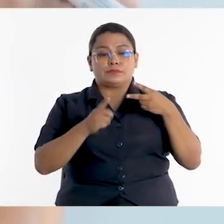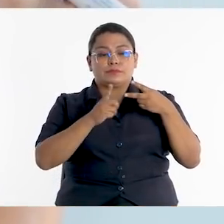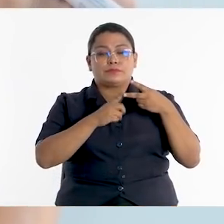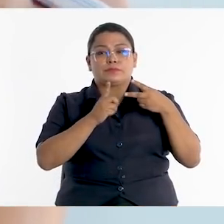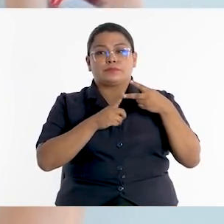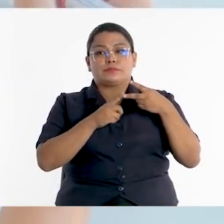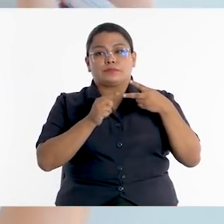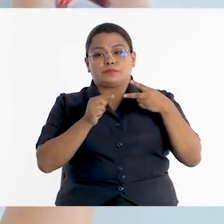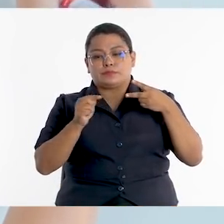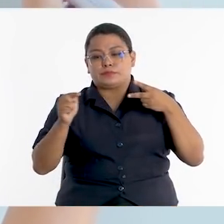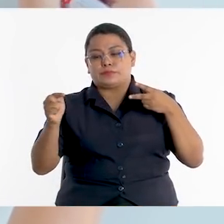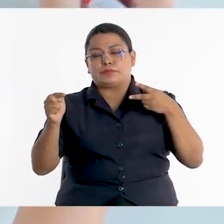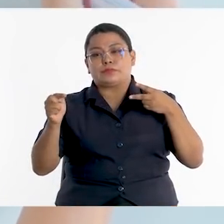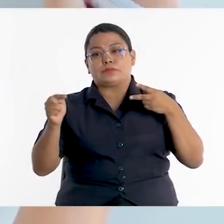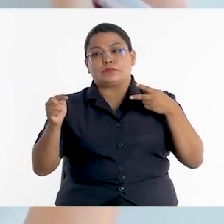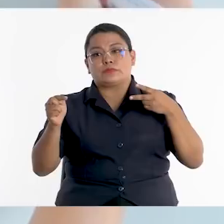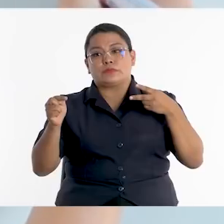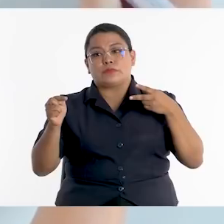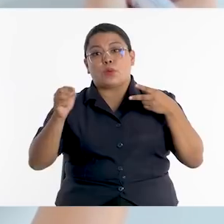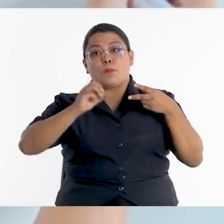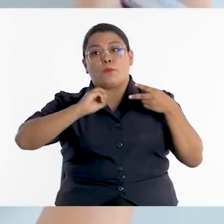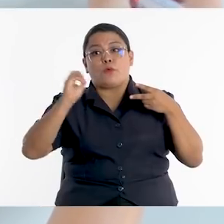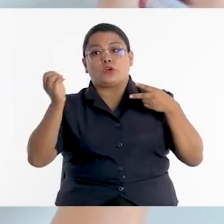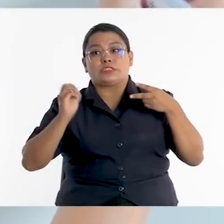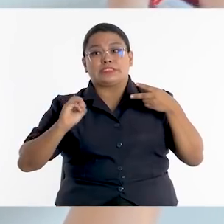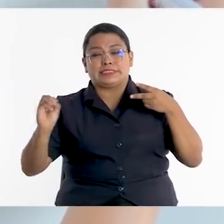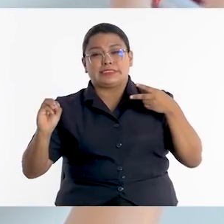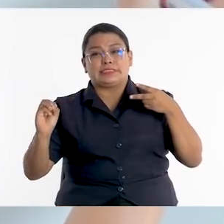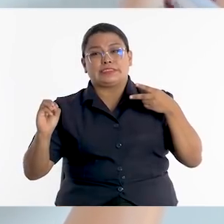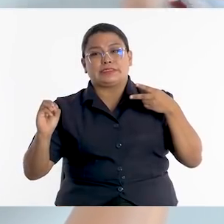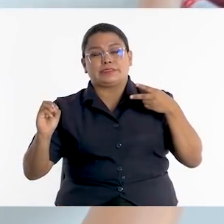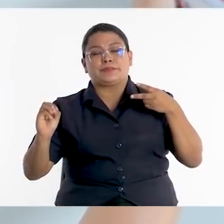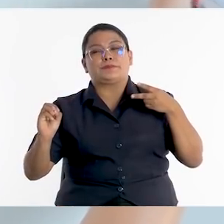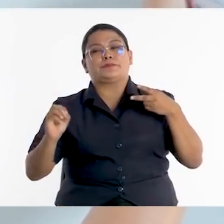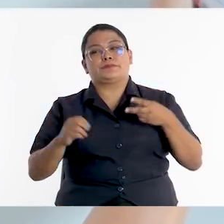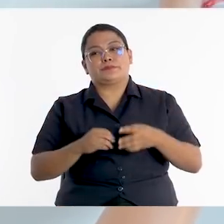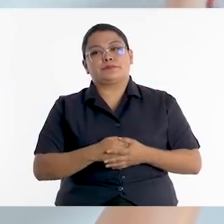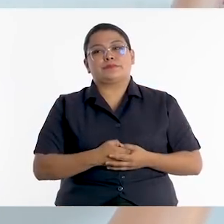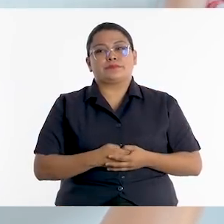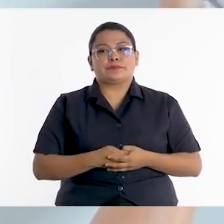y en la recta inferior porcentajes.